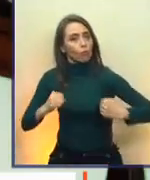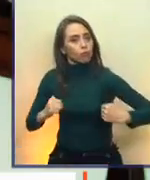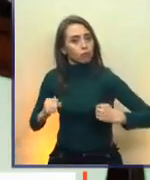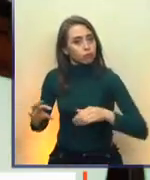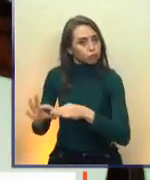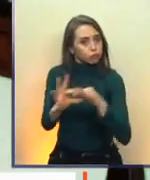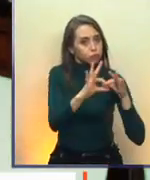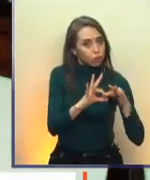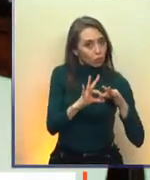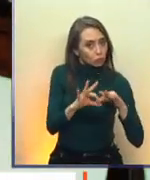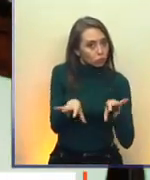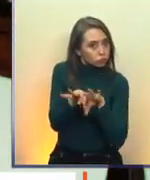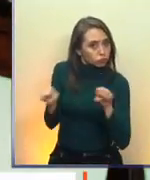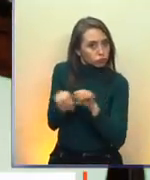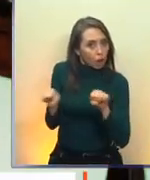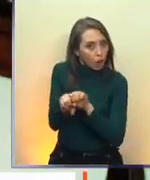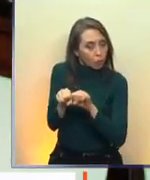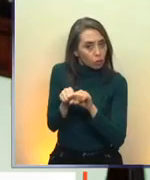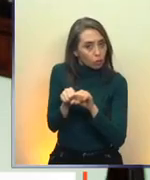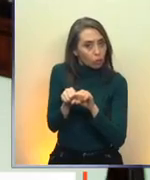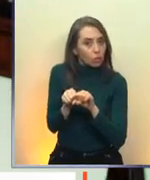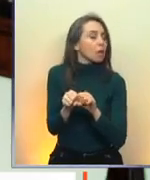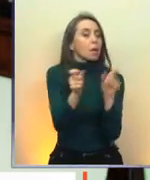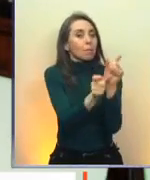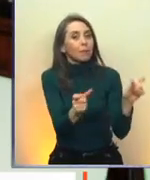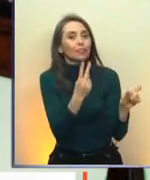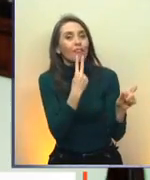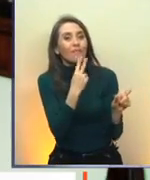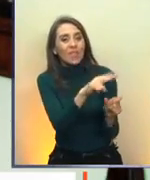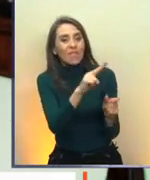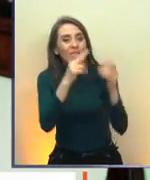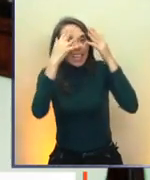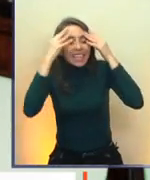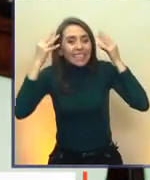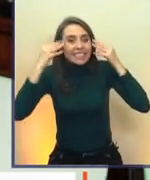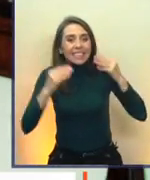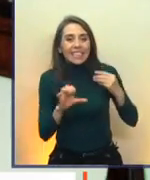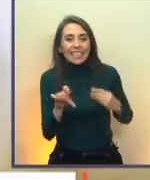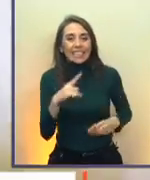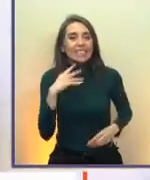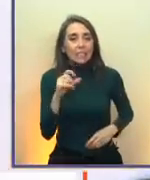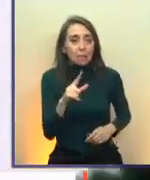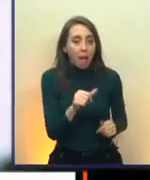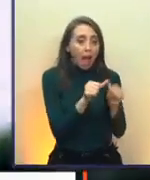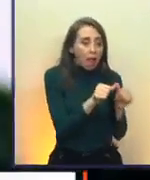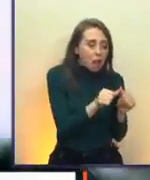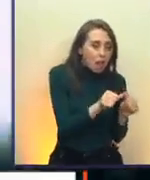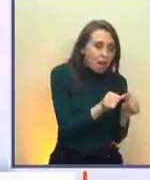nos pusimos bien de acuerdo y convencimos a los esquimales de continuar. Y así lo hicimos.